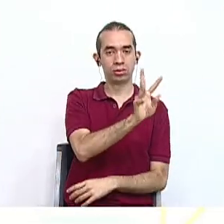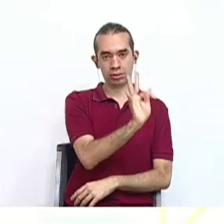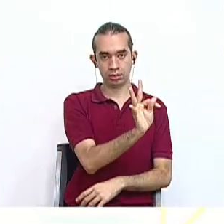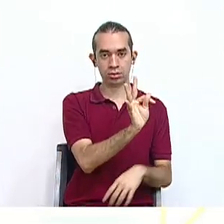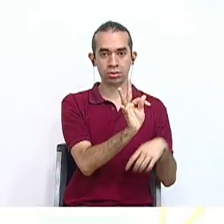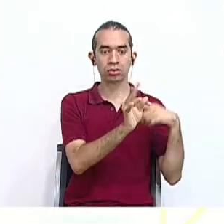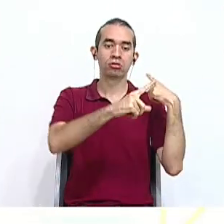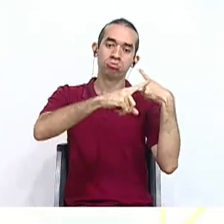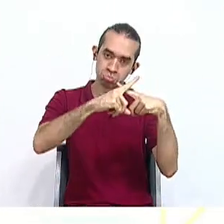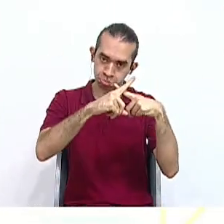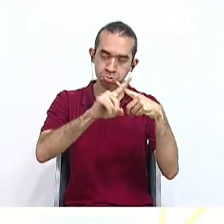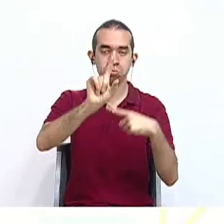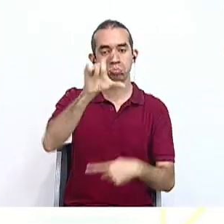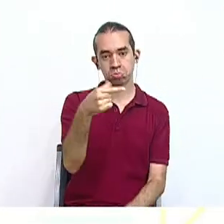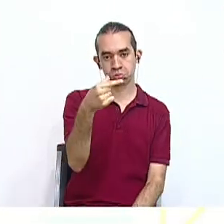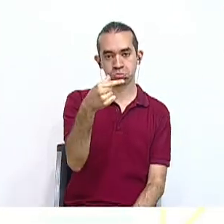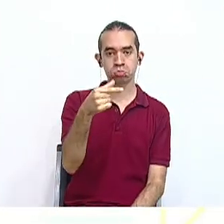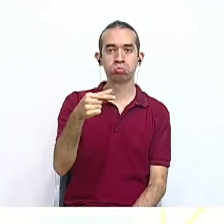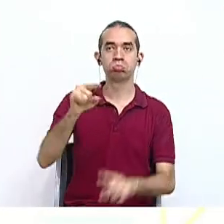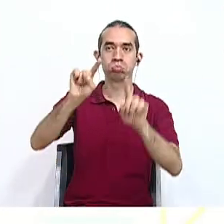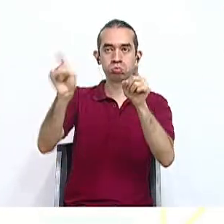por logaritmo de